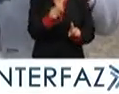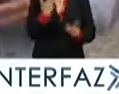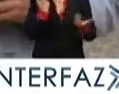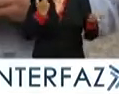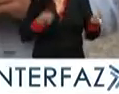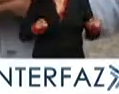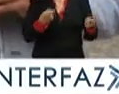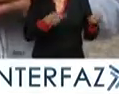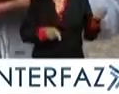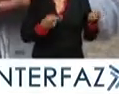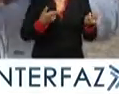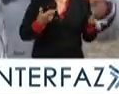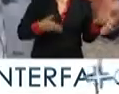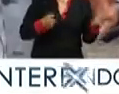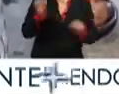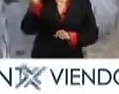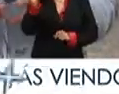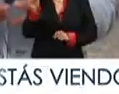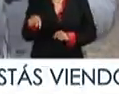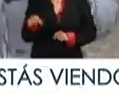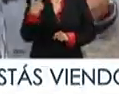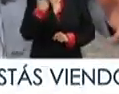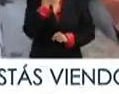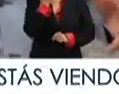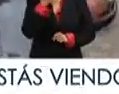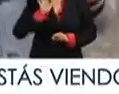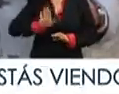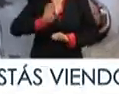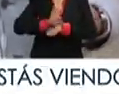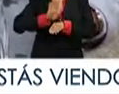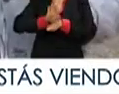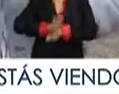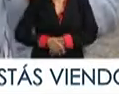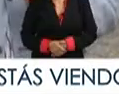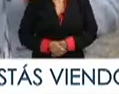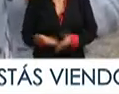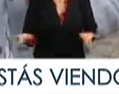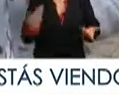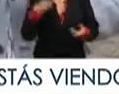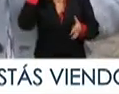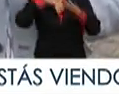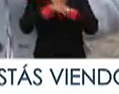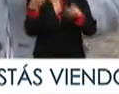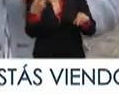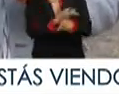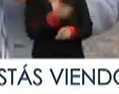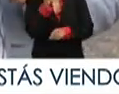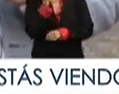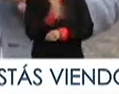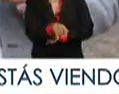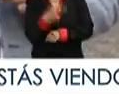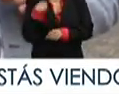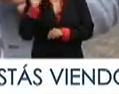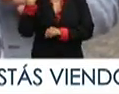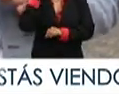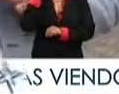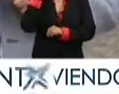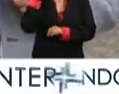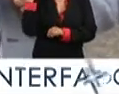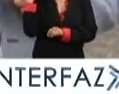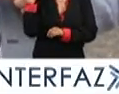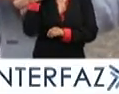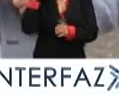tocan música precisamente tradicional brasileña. Así que vamos a ver lo que pasó precisamente este sábado